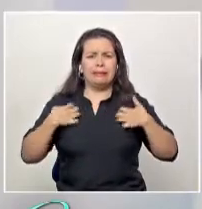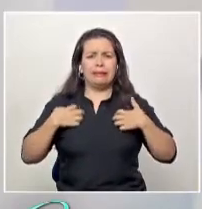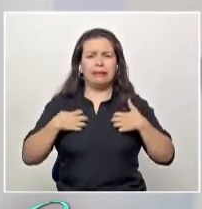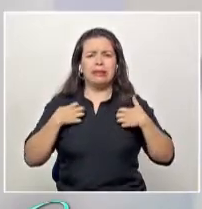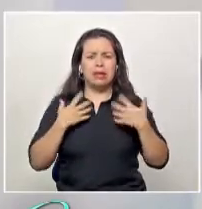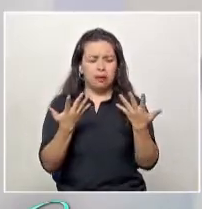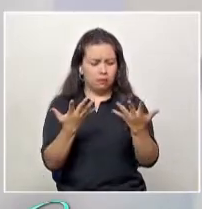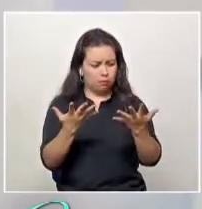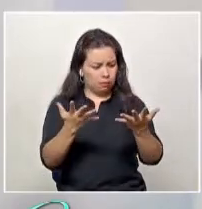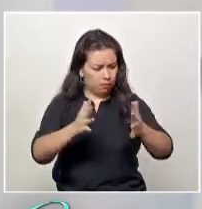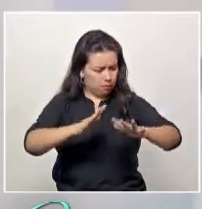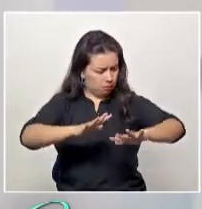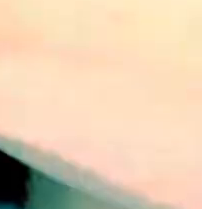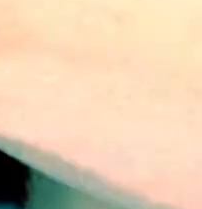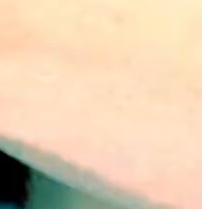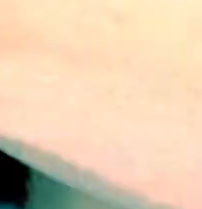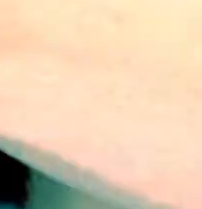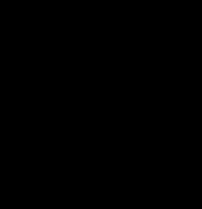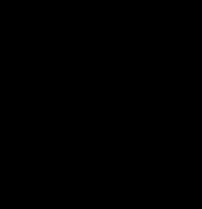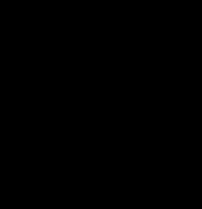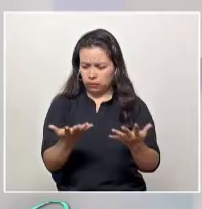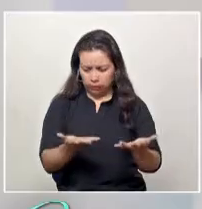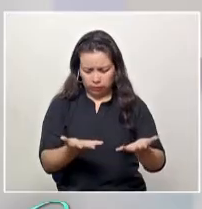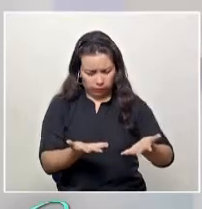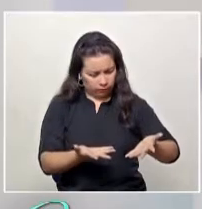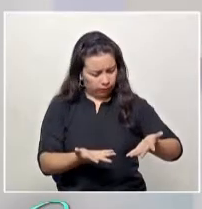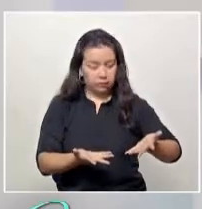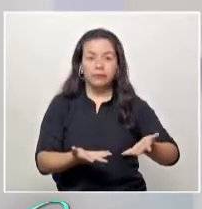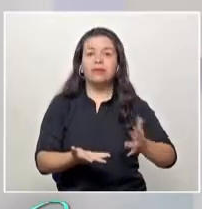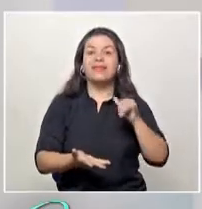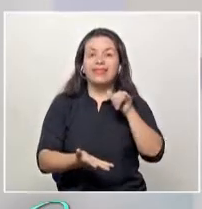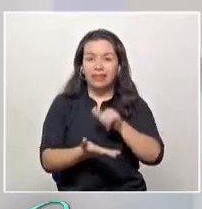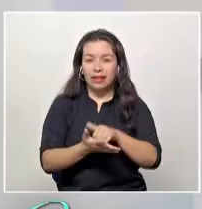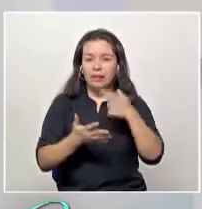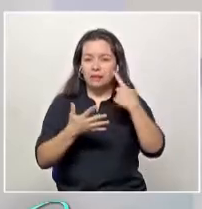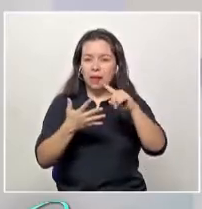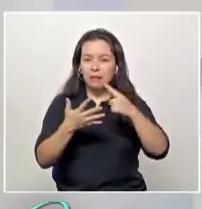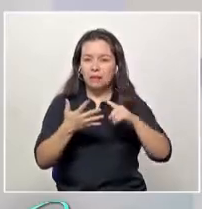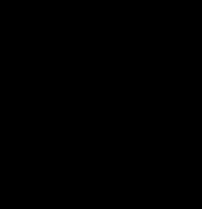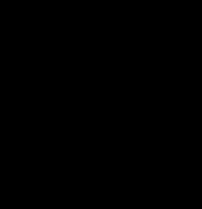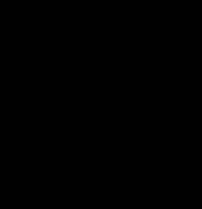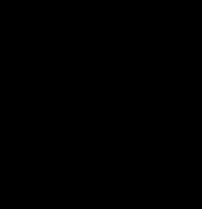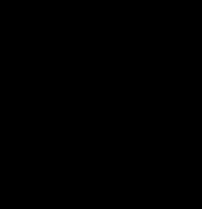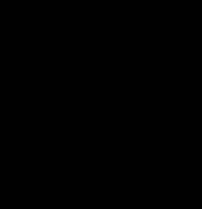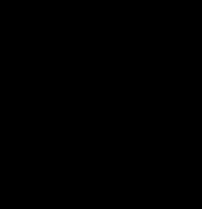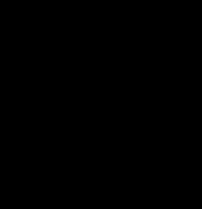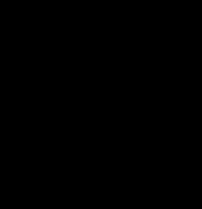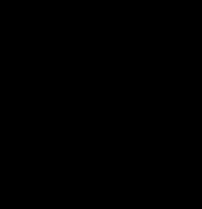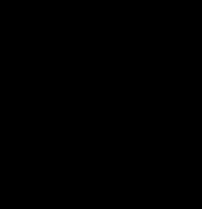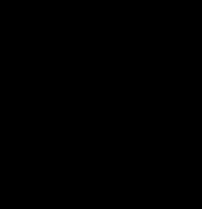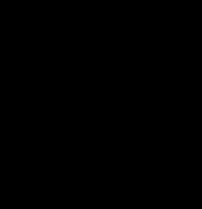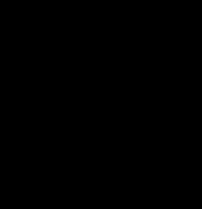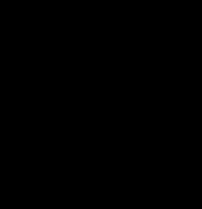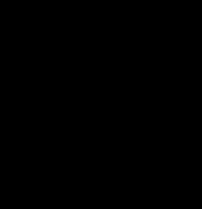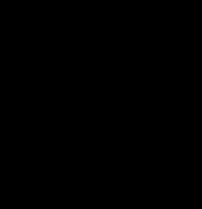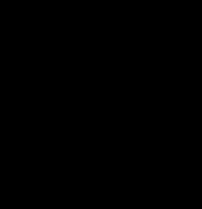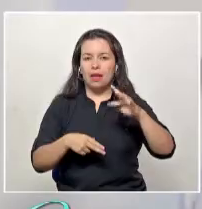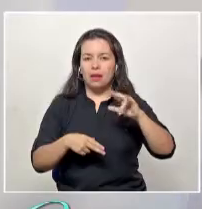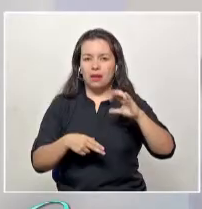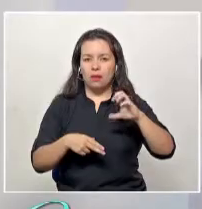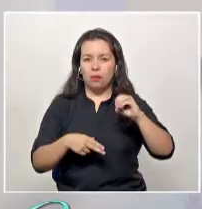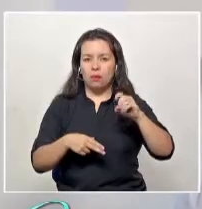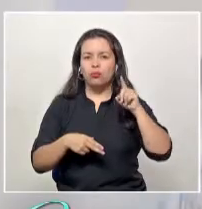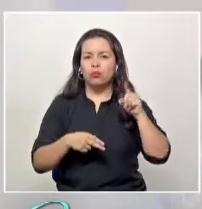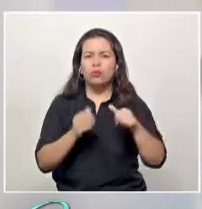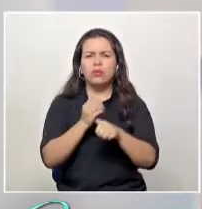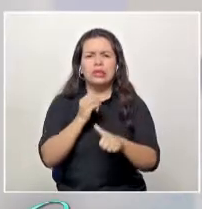ictérico. Y entonces, con esas características, el paciente lo llama, estoy orinando así, la materia fecal está así,